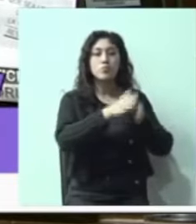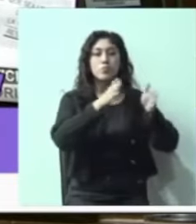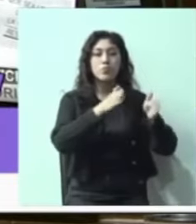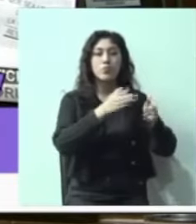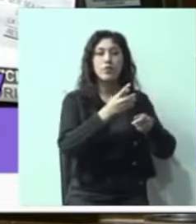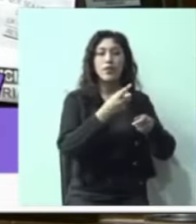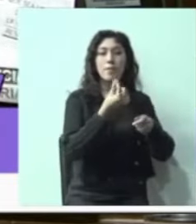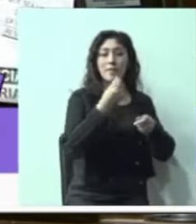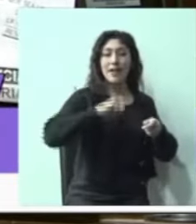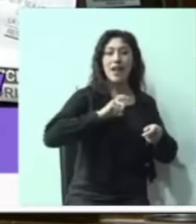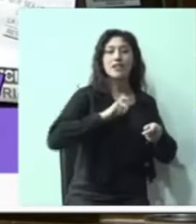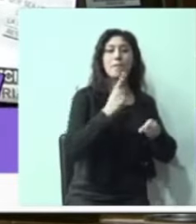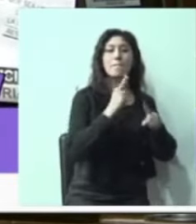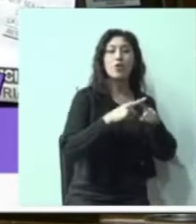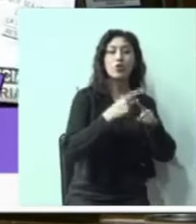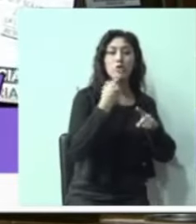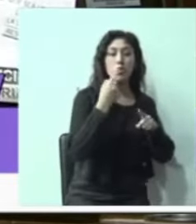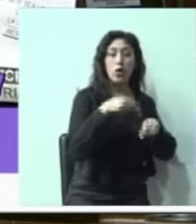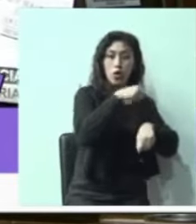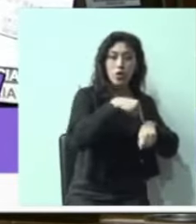hora, 1.500 pesos.